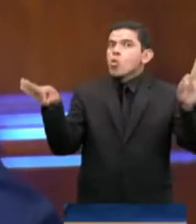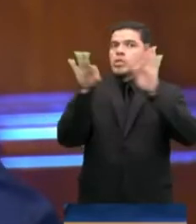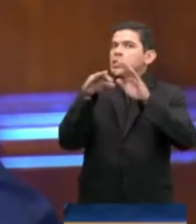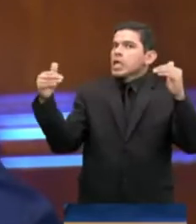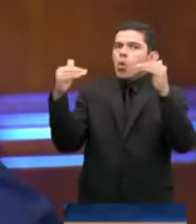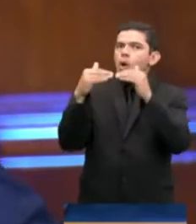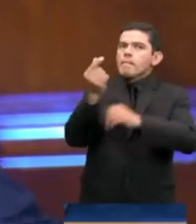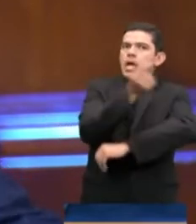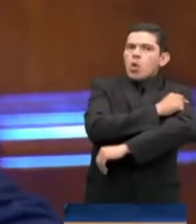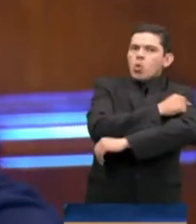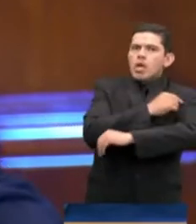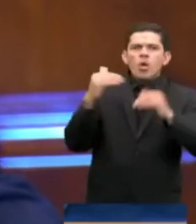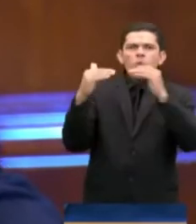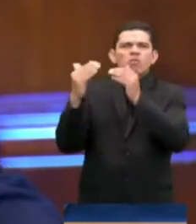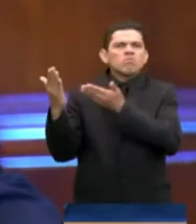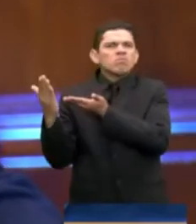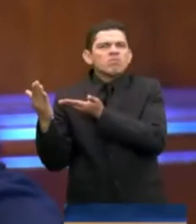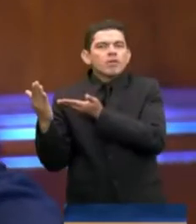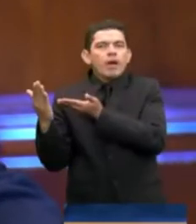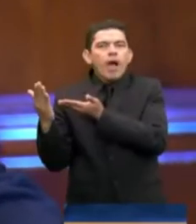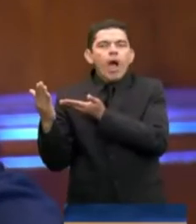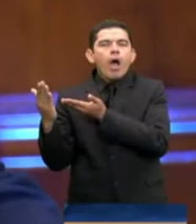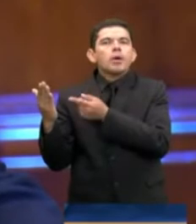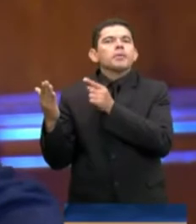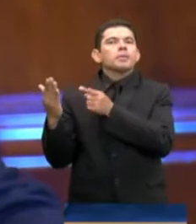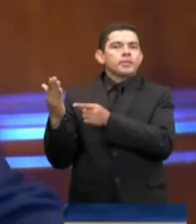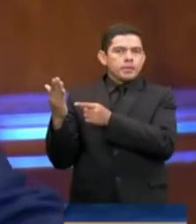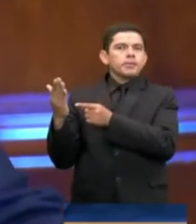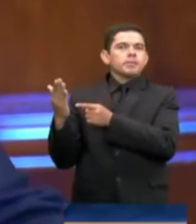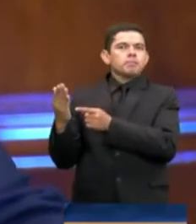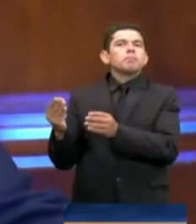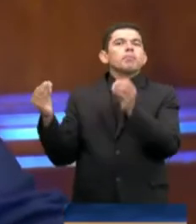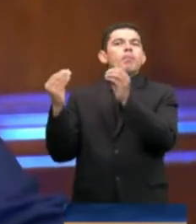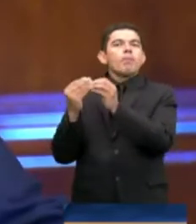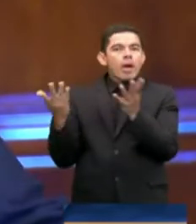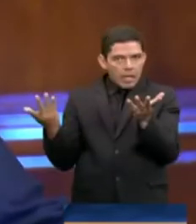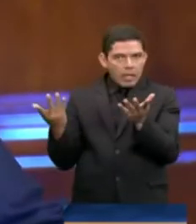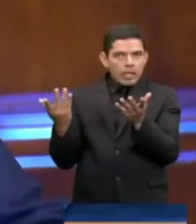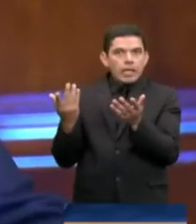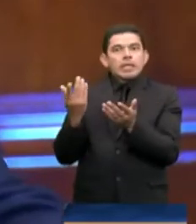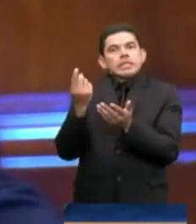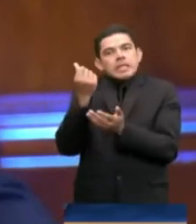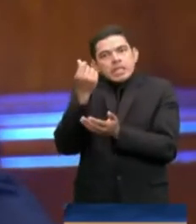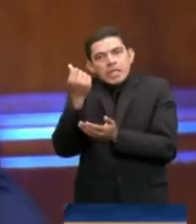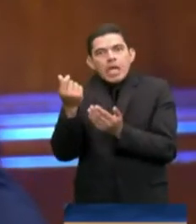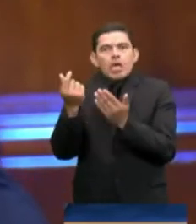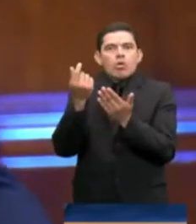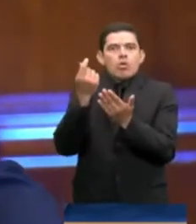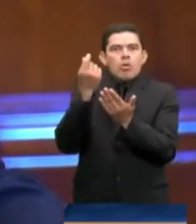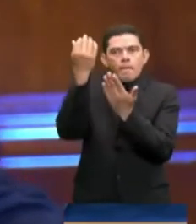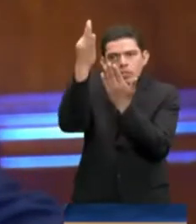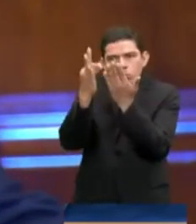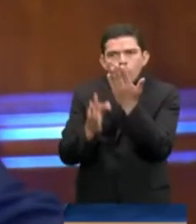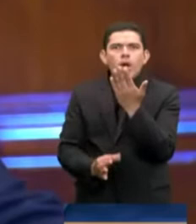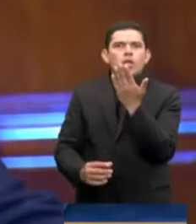equivalente, y se trata del eficaz saneamiento de nuestras cuentas fiscales. Me